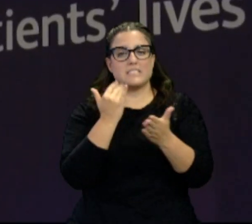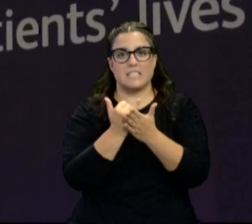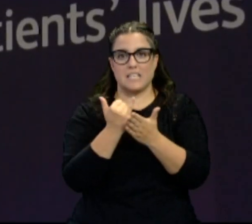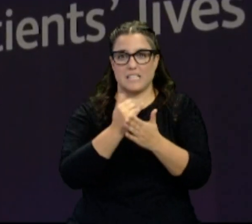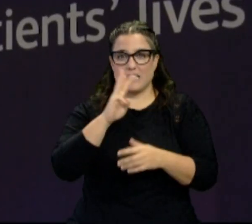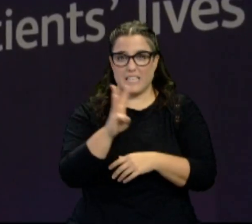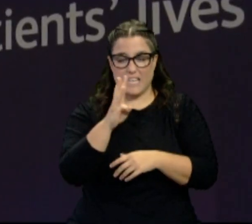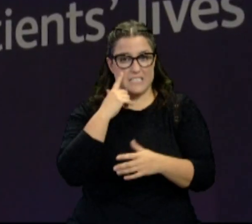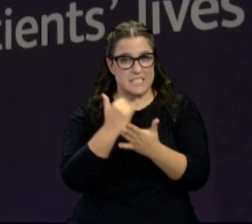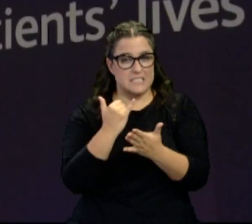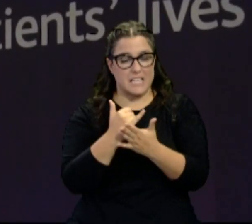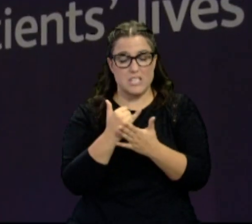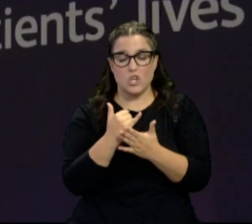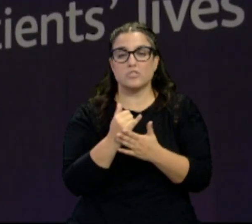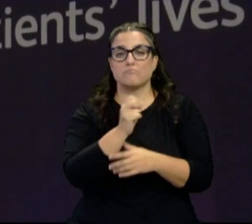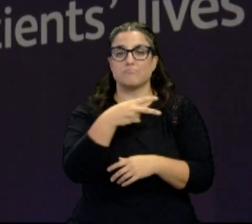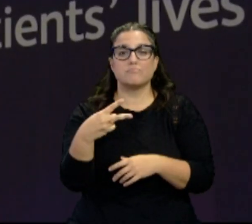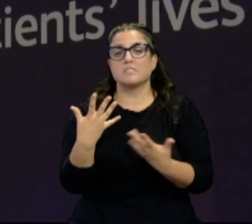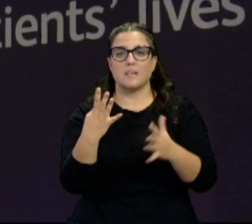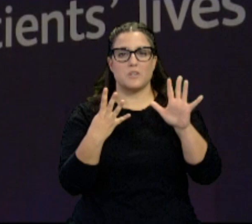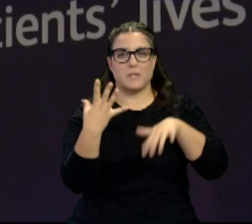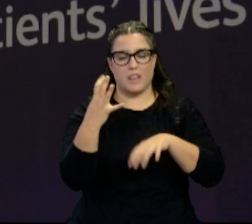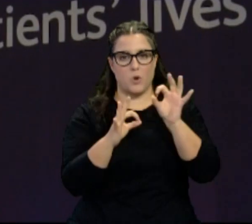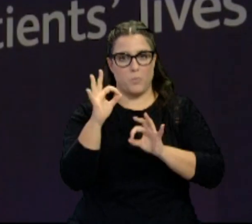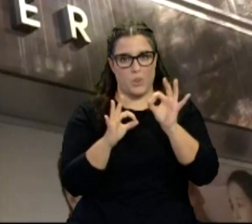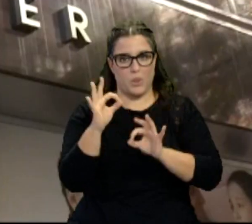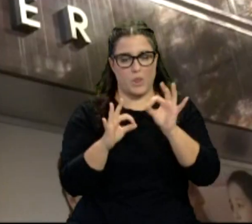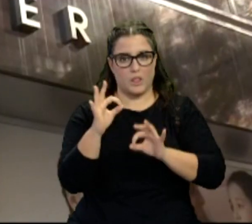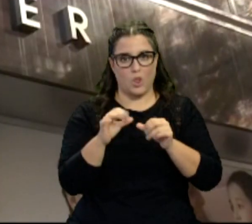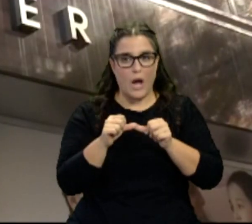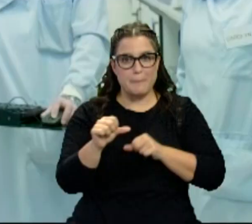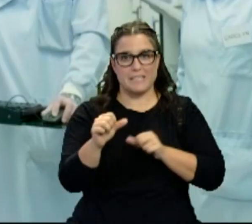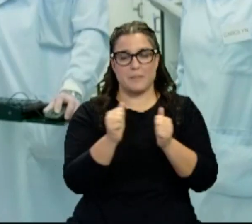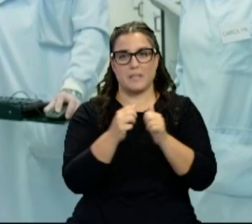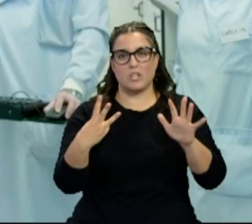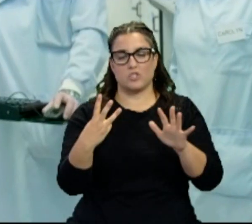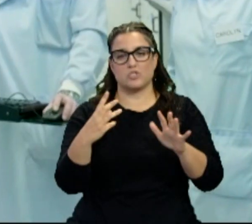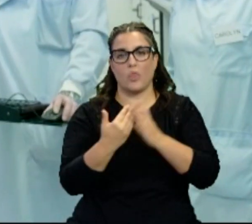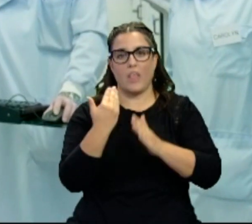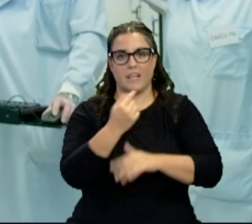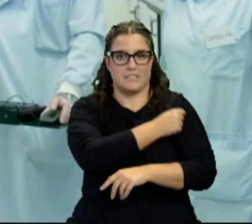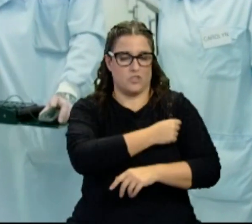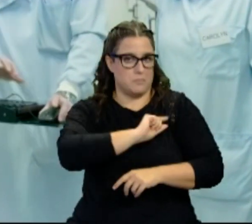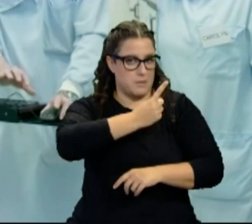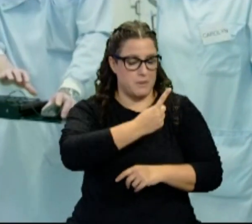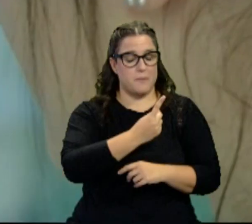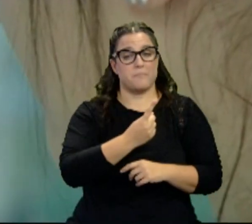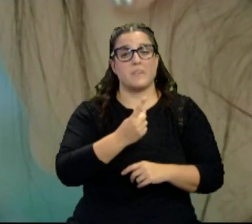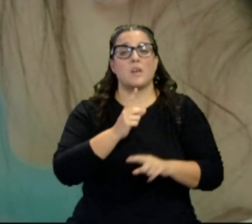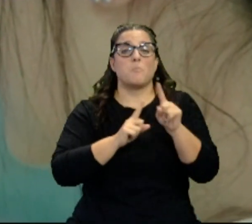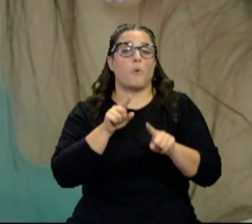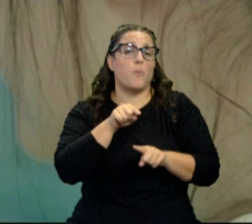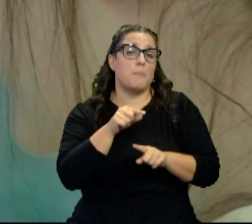con una eficacia del 95% a partir de los 28 días de la primera dosis. Uno de los hándicaps de esta vacuna